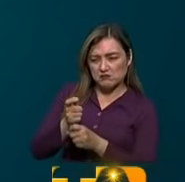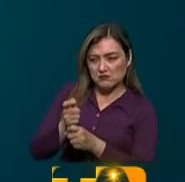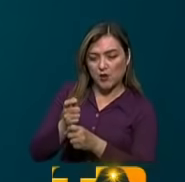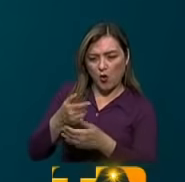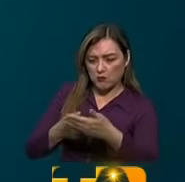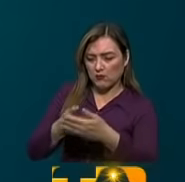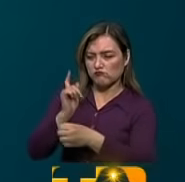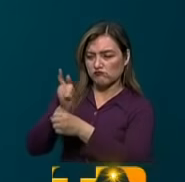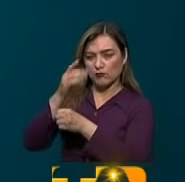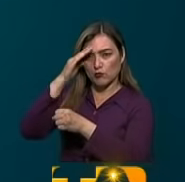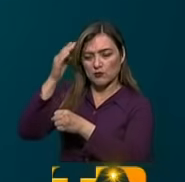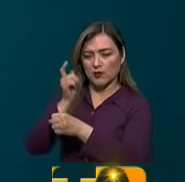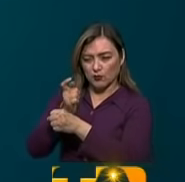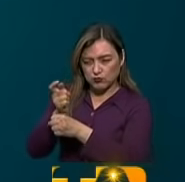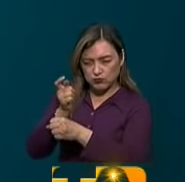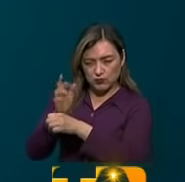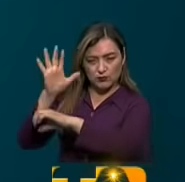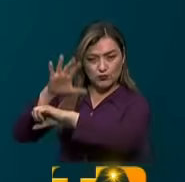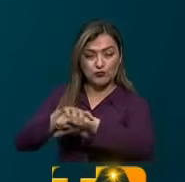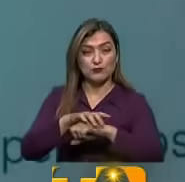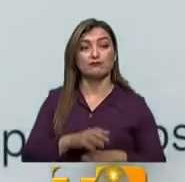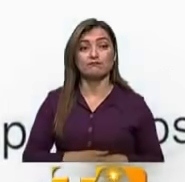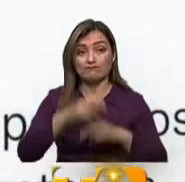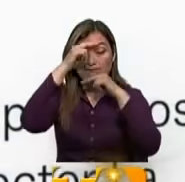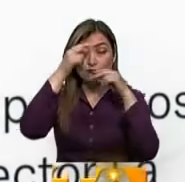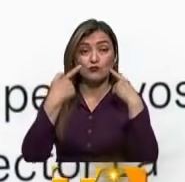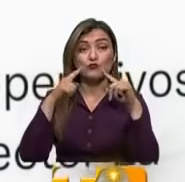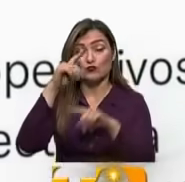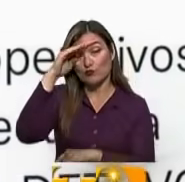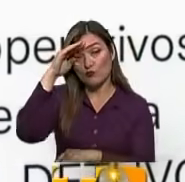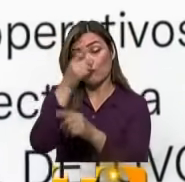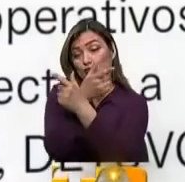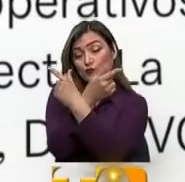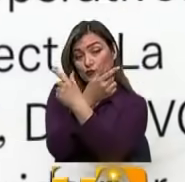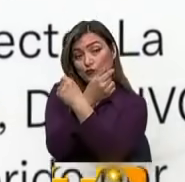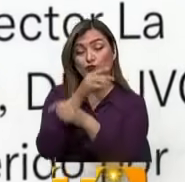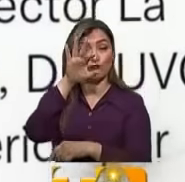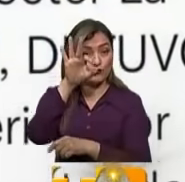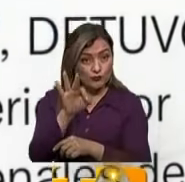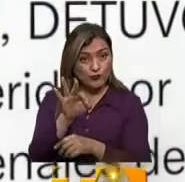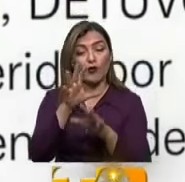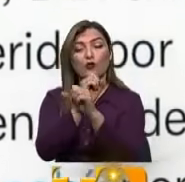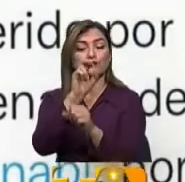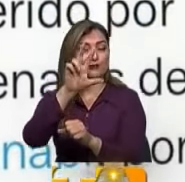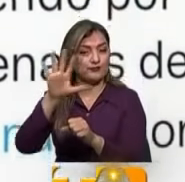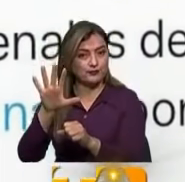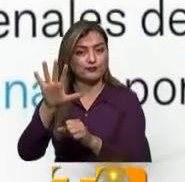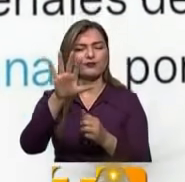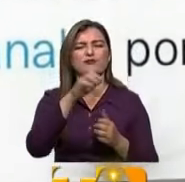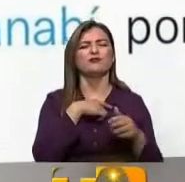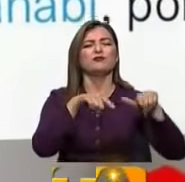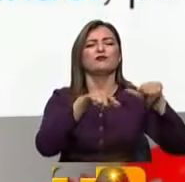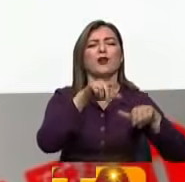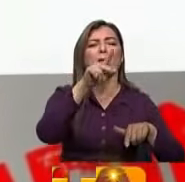La noticia fue difundida a través de Twitter por la propia policía. A las 21:35 reportaba que en el sector de Paján, en la provincia de